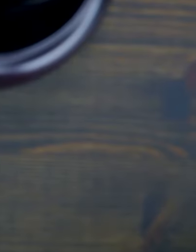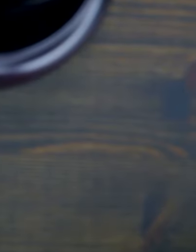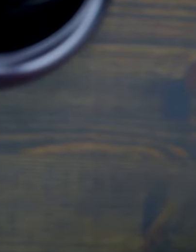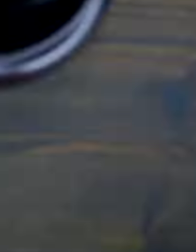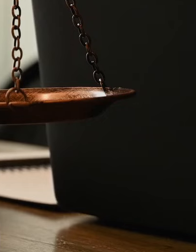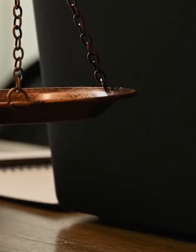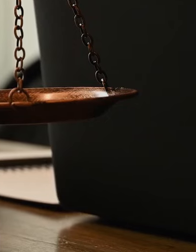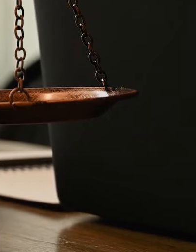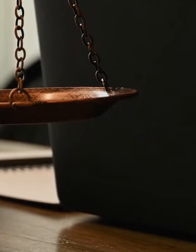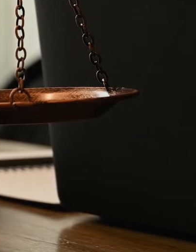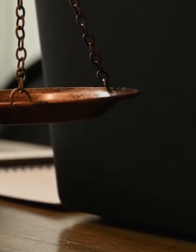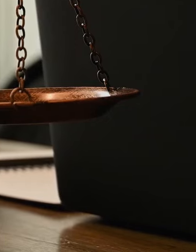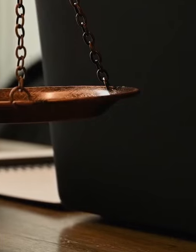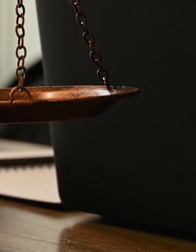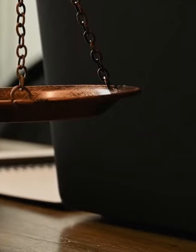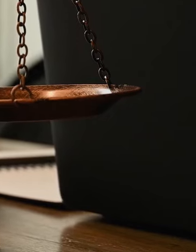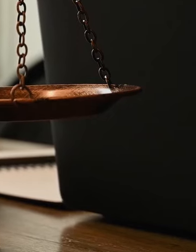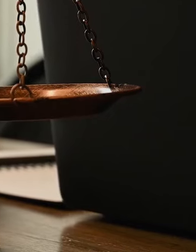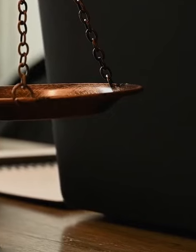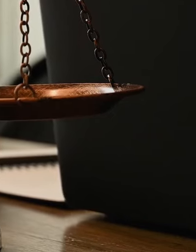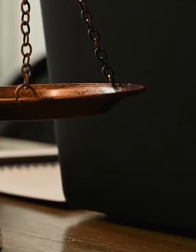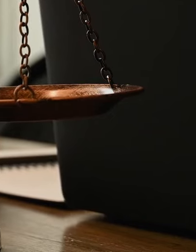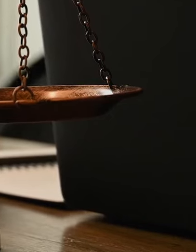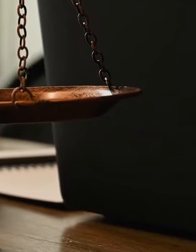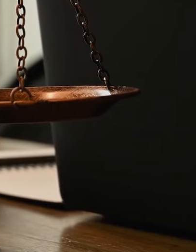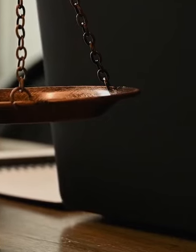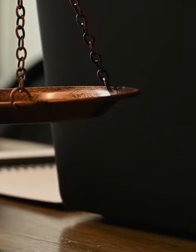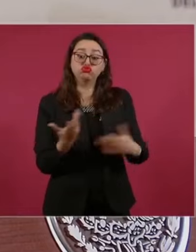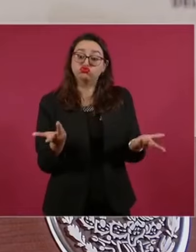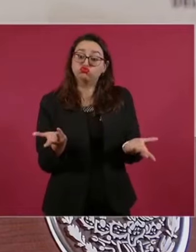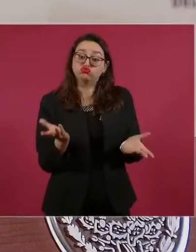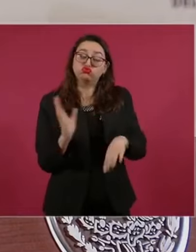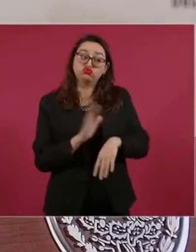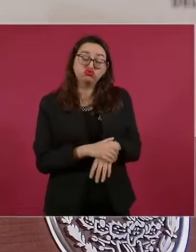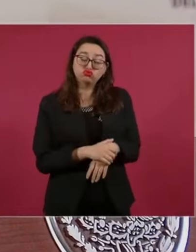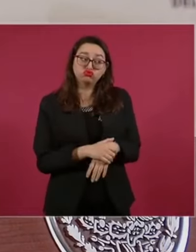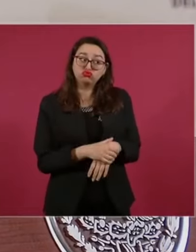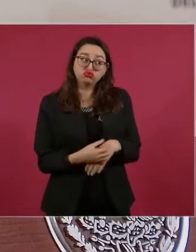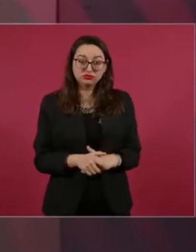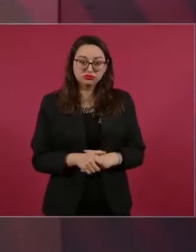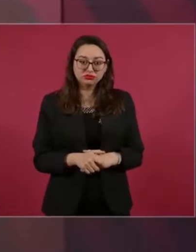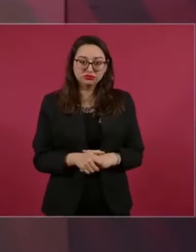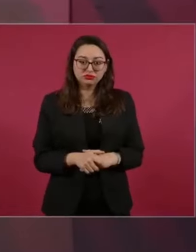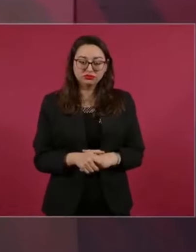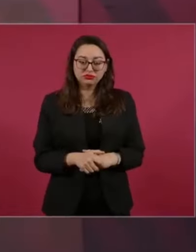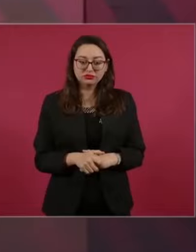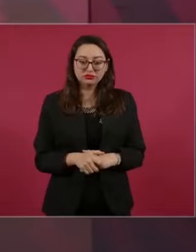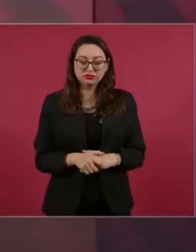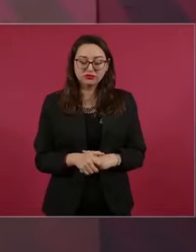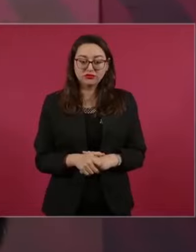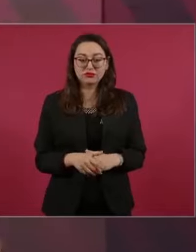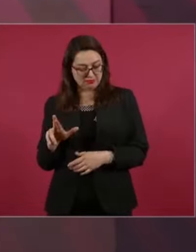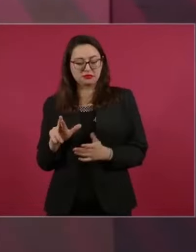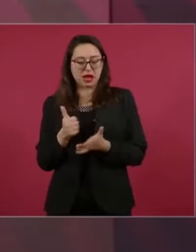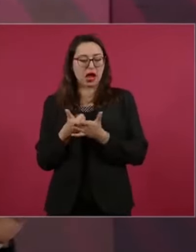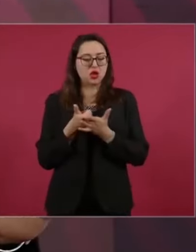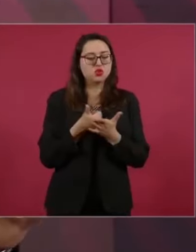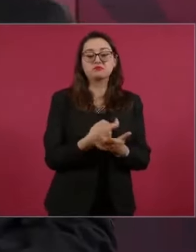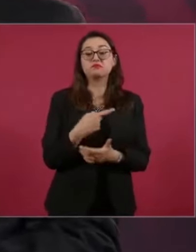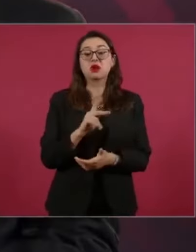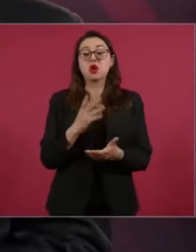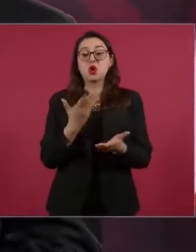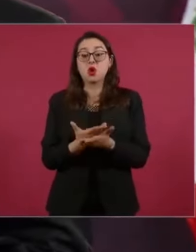actos ilícitos bajo el argumento de que el Poder Judicial es autónomo. Él ayudaba. Llega la señora Piña y